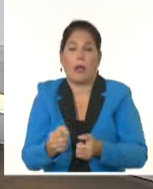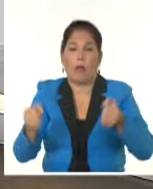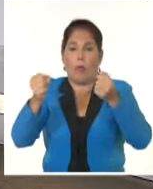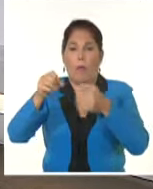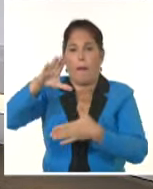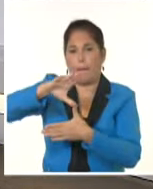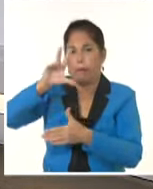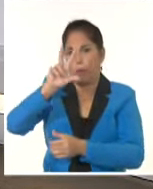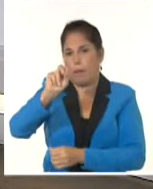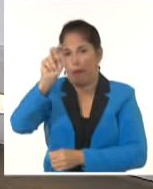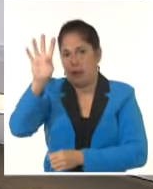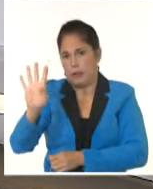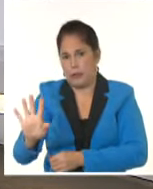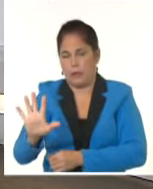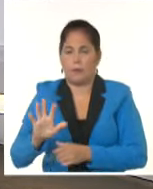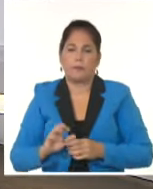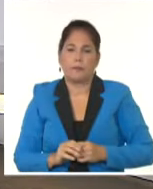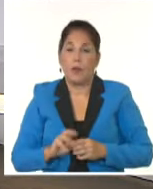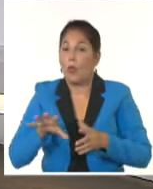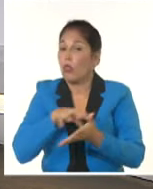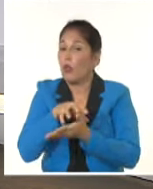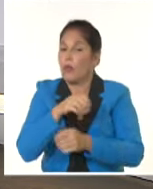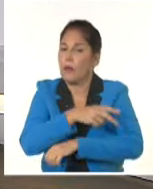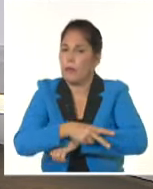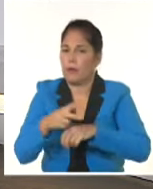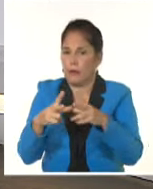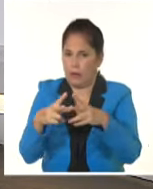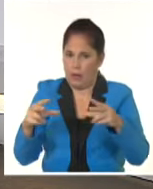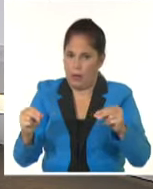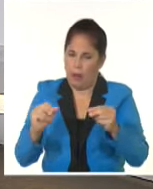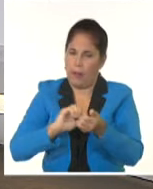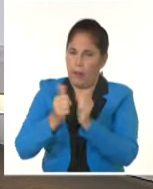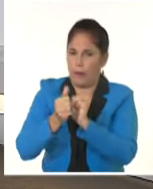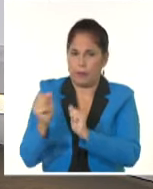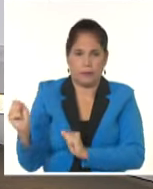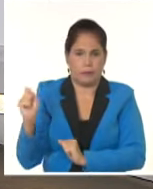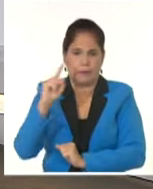2025 en Managua, Nicaragua. Deportes, Hernández Luján.